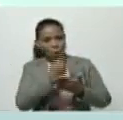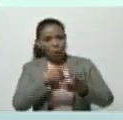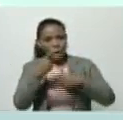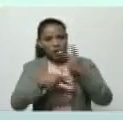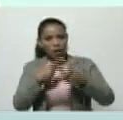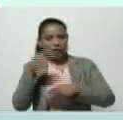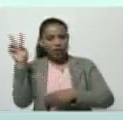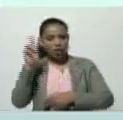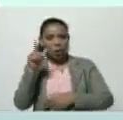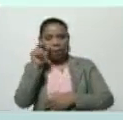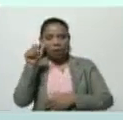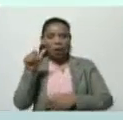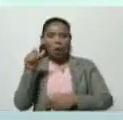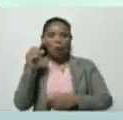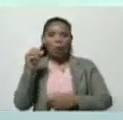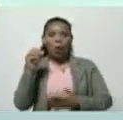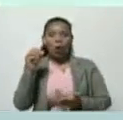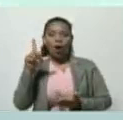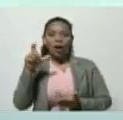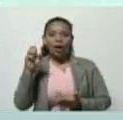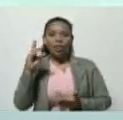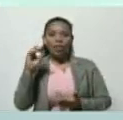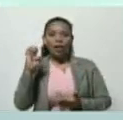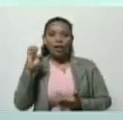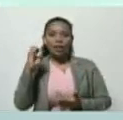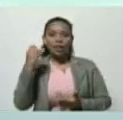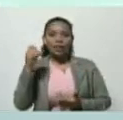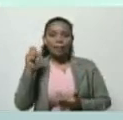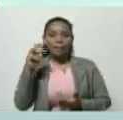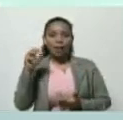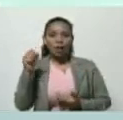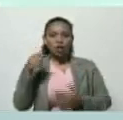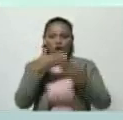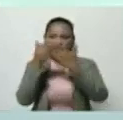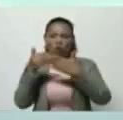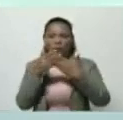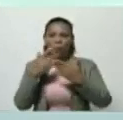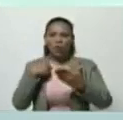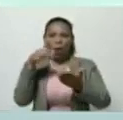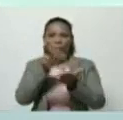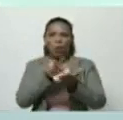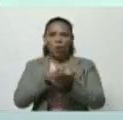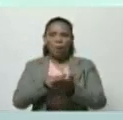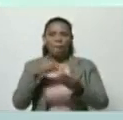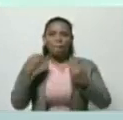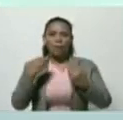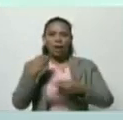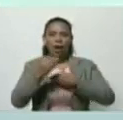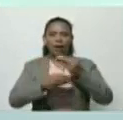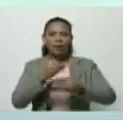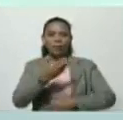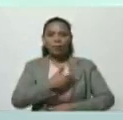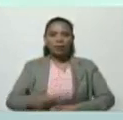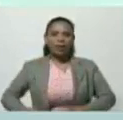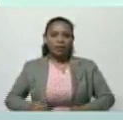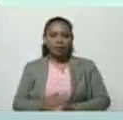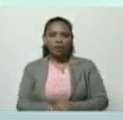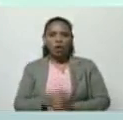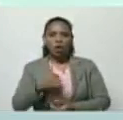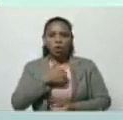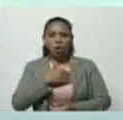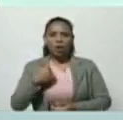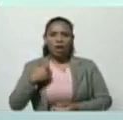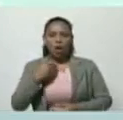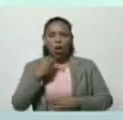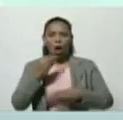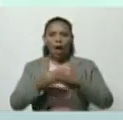venezolana como Antonio Ledezma, desde España, yo he estudiado y pasé todos mis exámenes para ser presidente y aspiro a ser